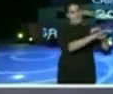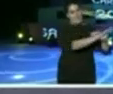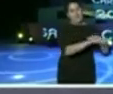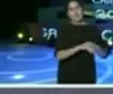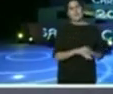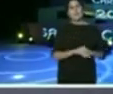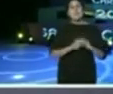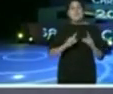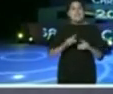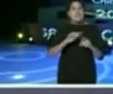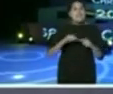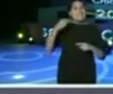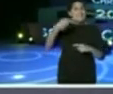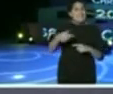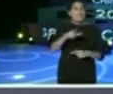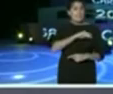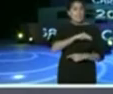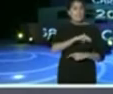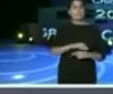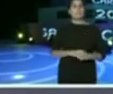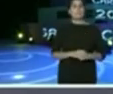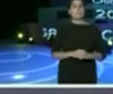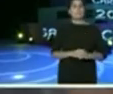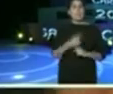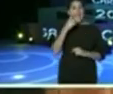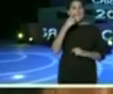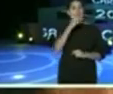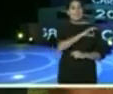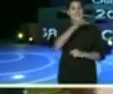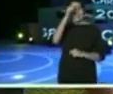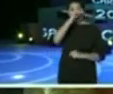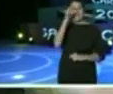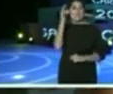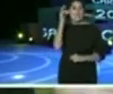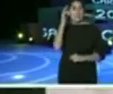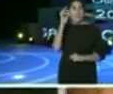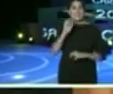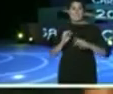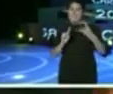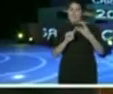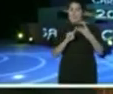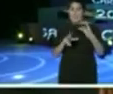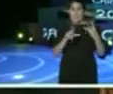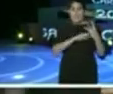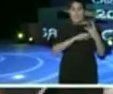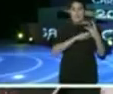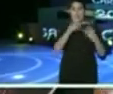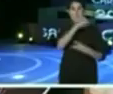anda pululando por ahí, ¿no? A ver, señoras, señores, tercer premio de interpretación a la